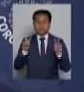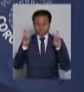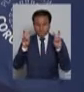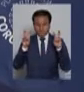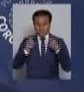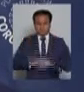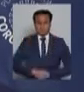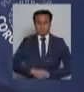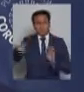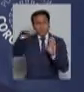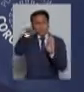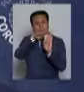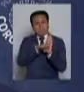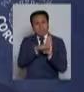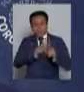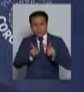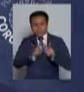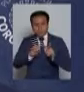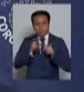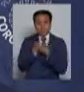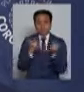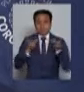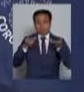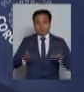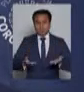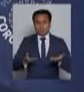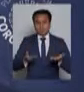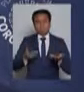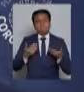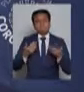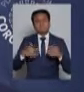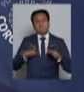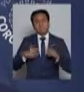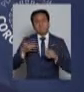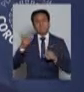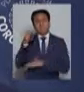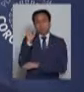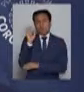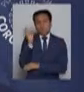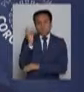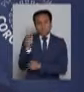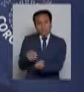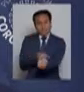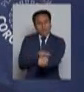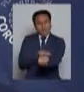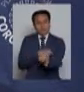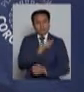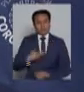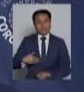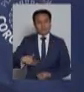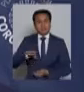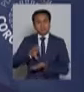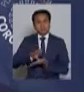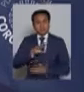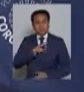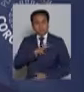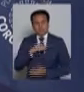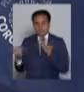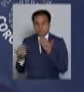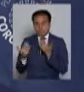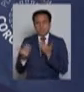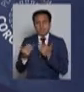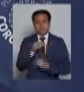las medidas que tenemos que anunciar hoy día, después de una larga reunión con el presidente de la República y algunos